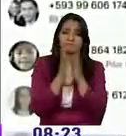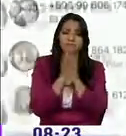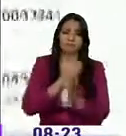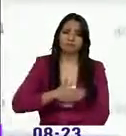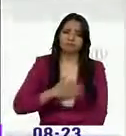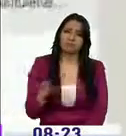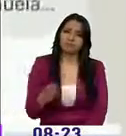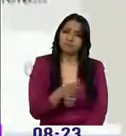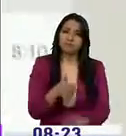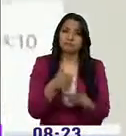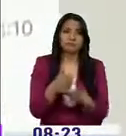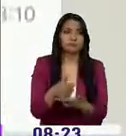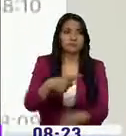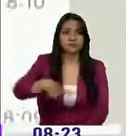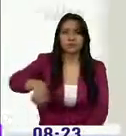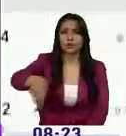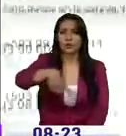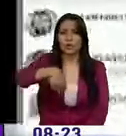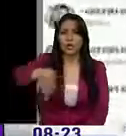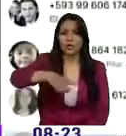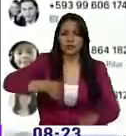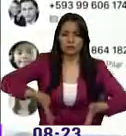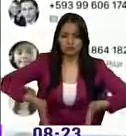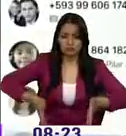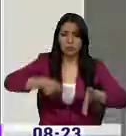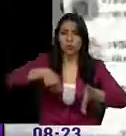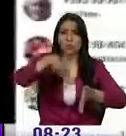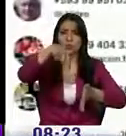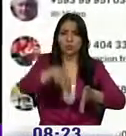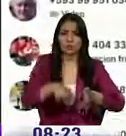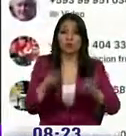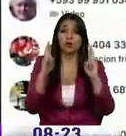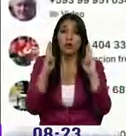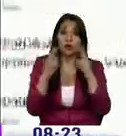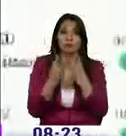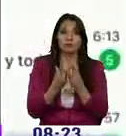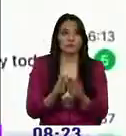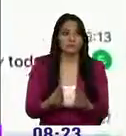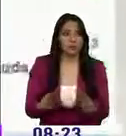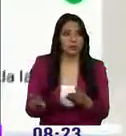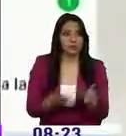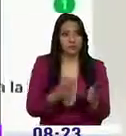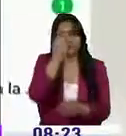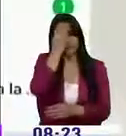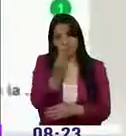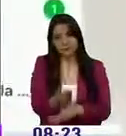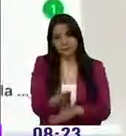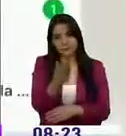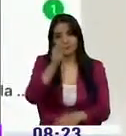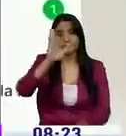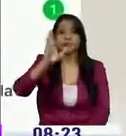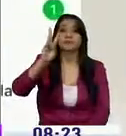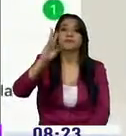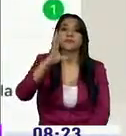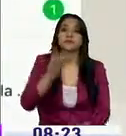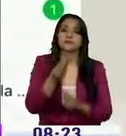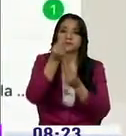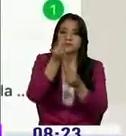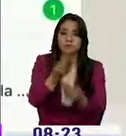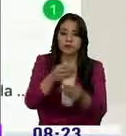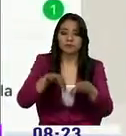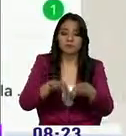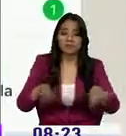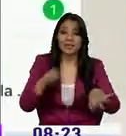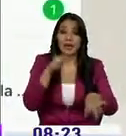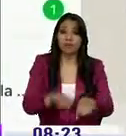Vean, pero qué huecote, ¿no? Vean. Ojalá logren arreglarlo. Buenos días, señores de TVC. Quisiera informar que esta fuga de